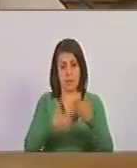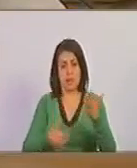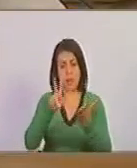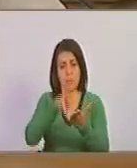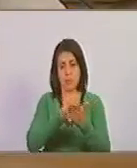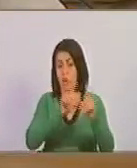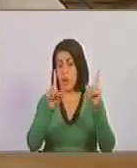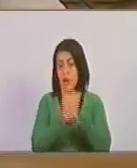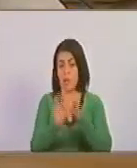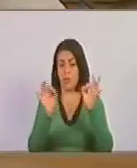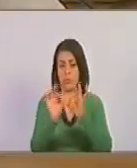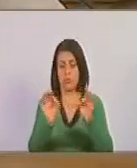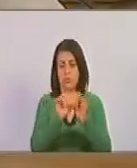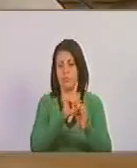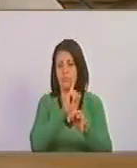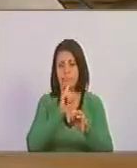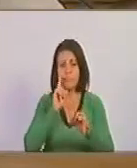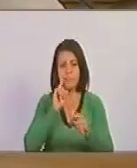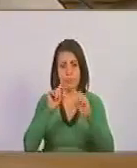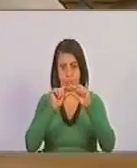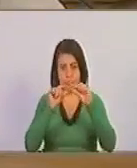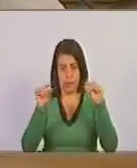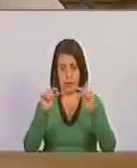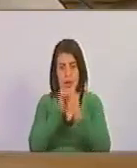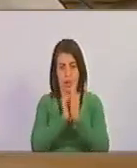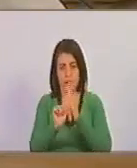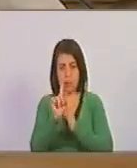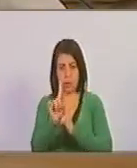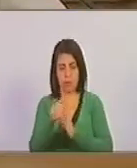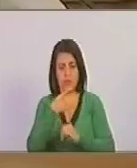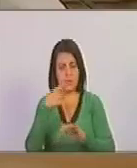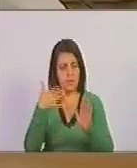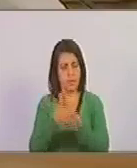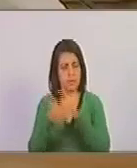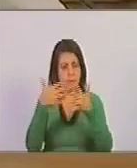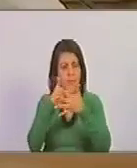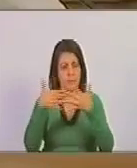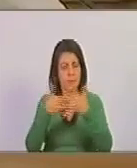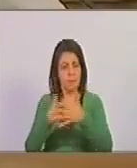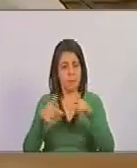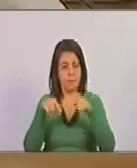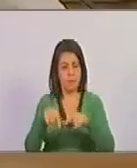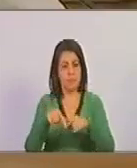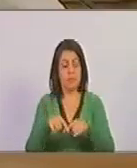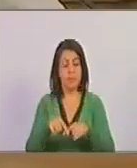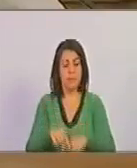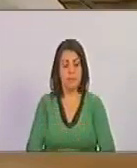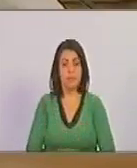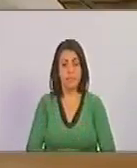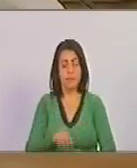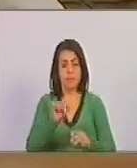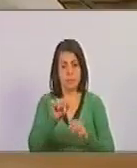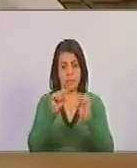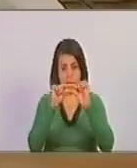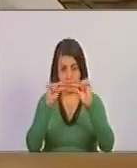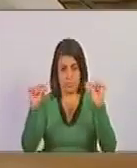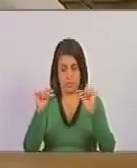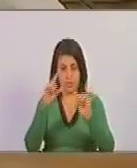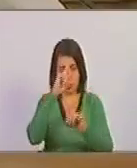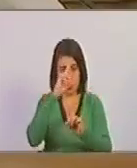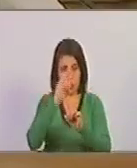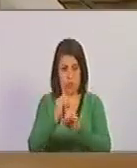aprobar sin modificación la denominación del epígrafe del artículo 1, el cual queda redactado en los términos siguientes. Epígrafe,